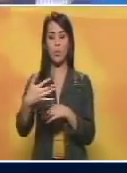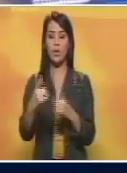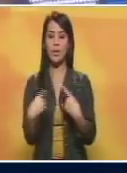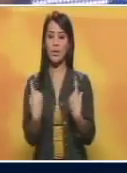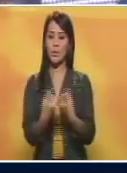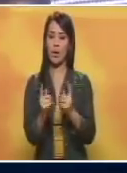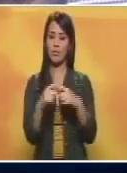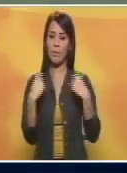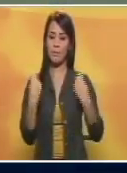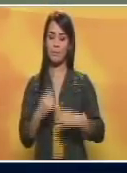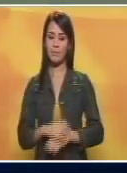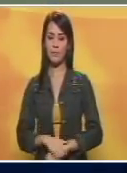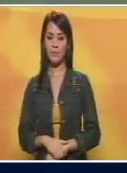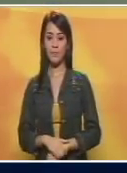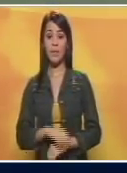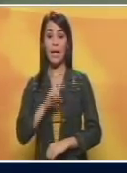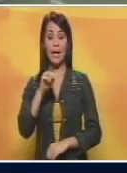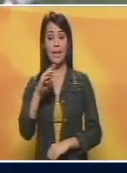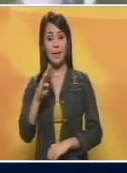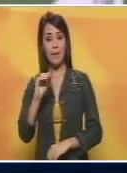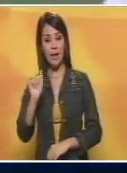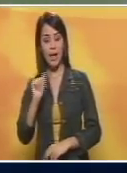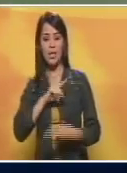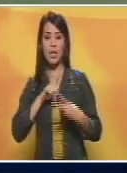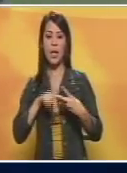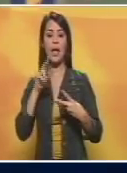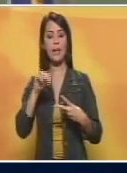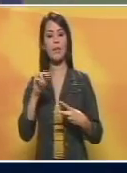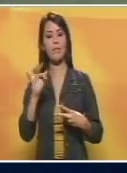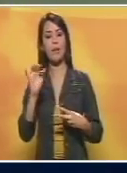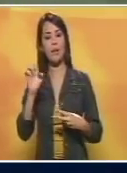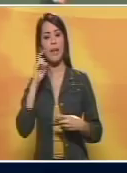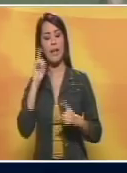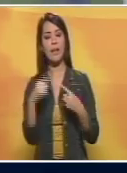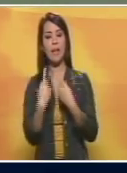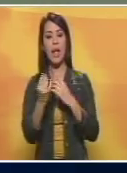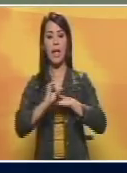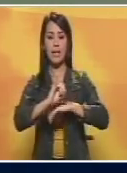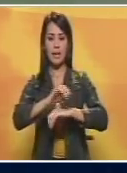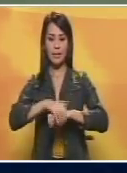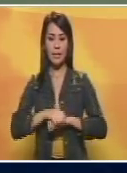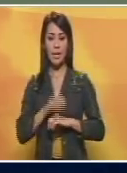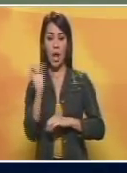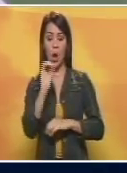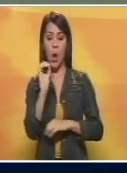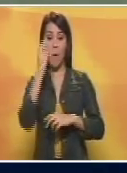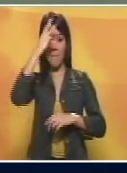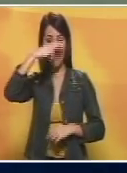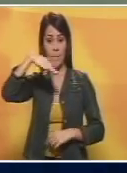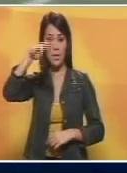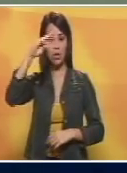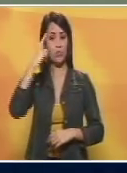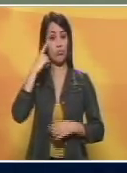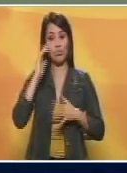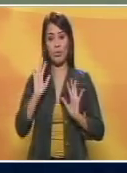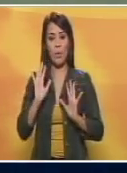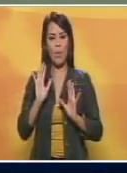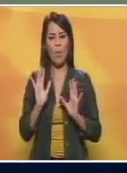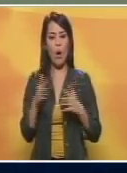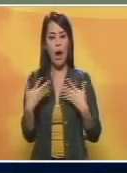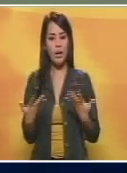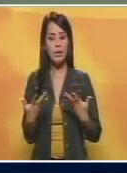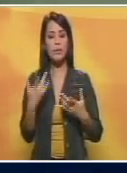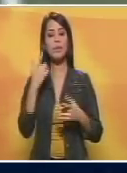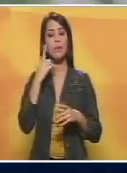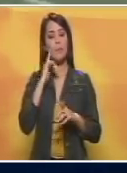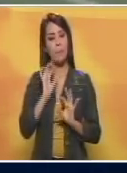del continente tal como la nba la nfl lo hacen en inglaterra o mexico aún no se sabe cuál será el primer cotejo pero